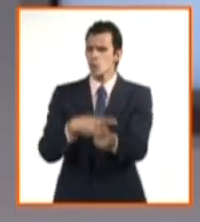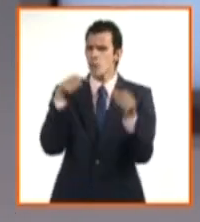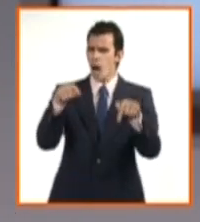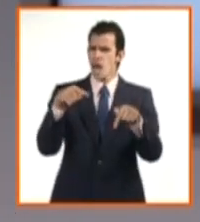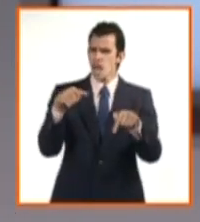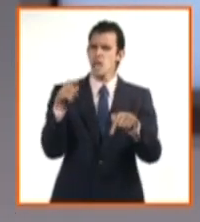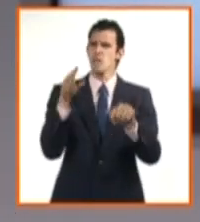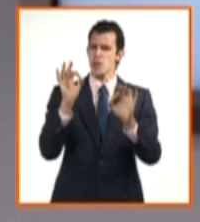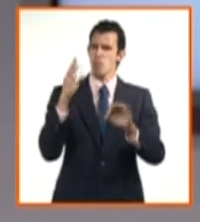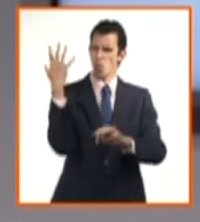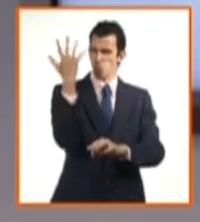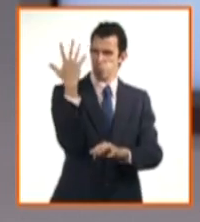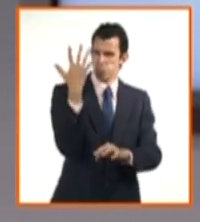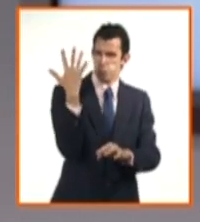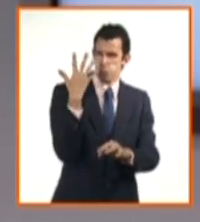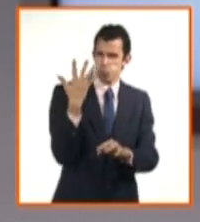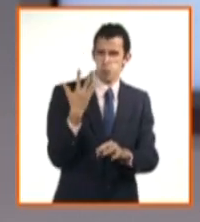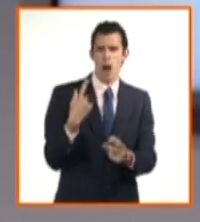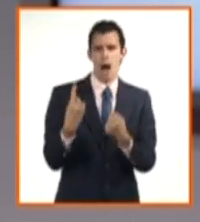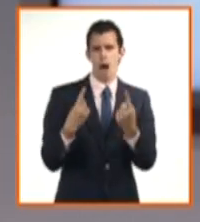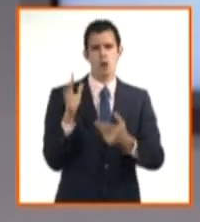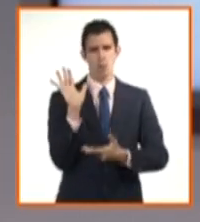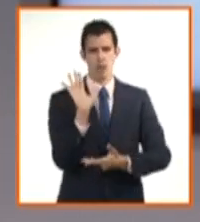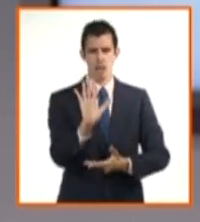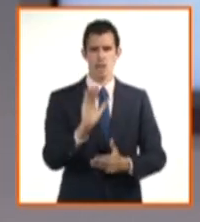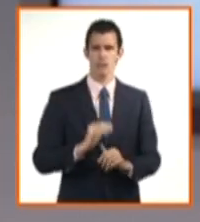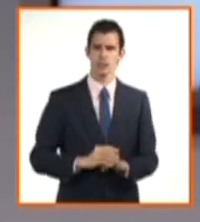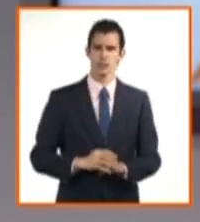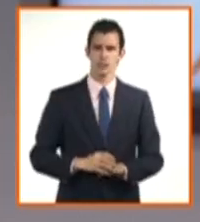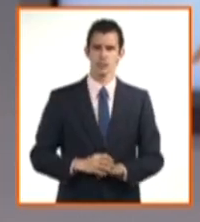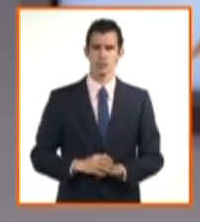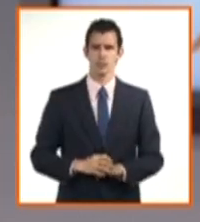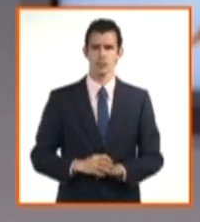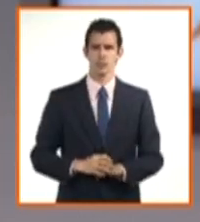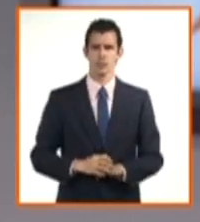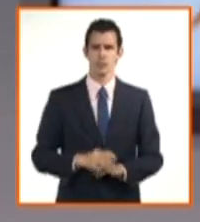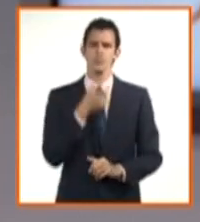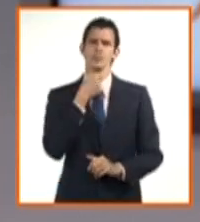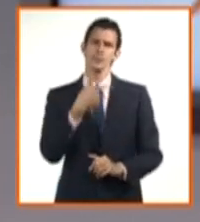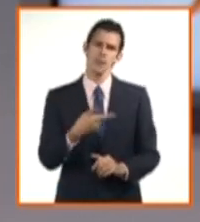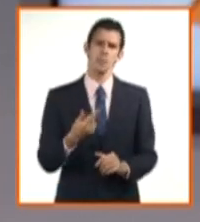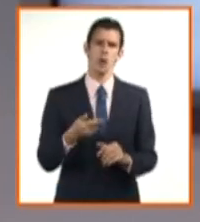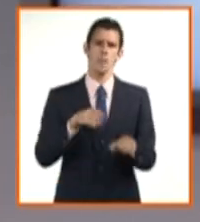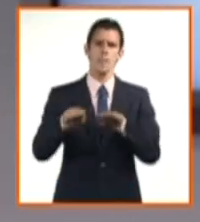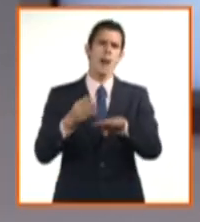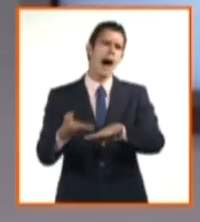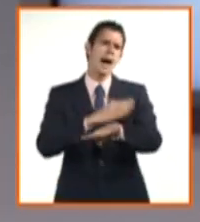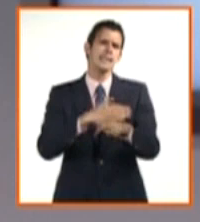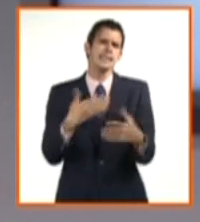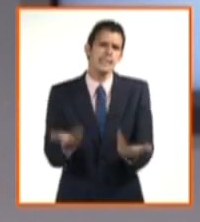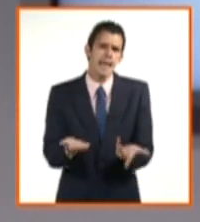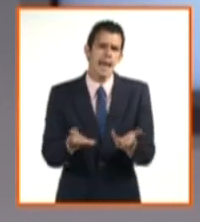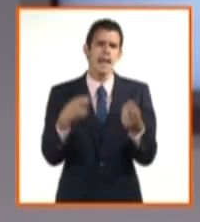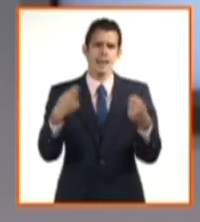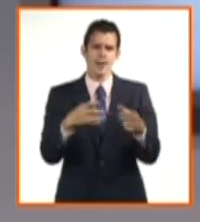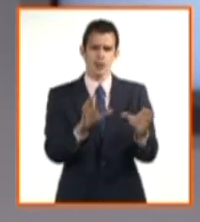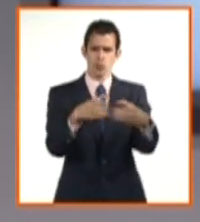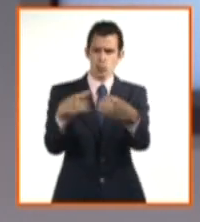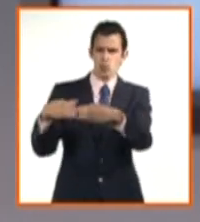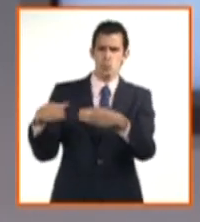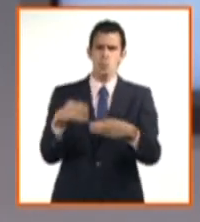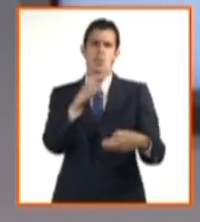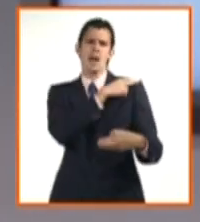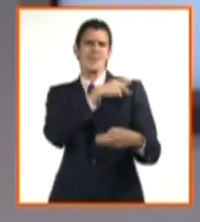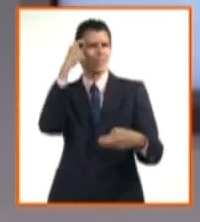una serie de objetivos estudiar los planes de reducción de riesgo desastre fortalecer la preparación de los órganos dirección revisar una serie de